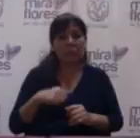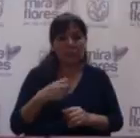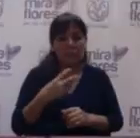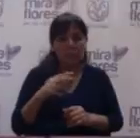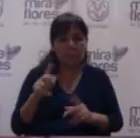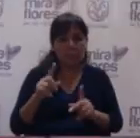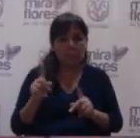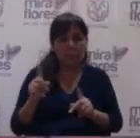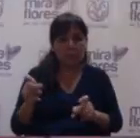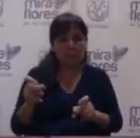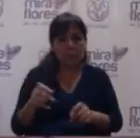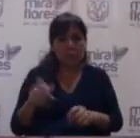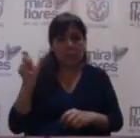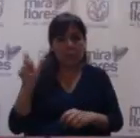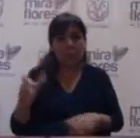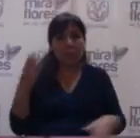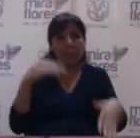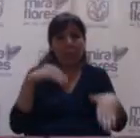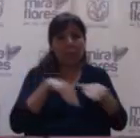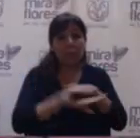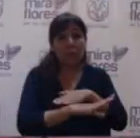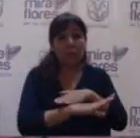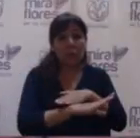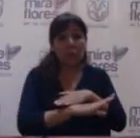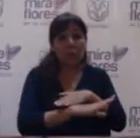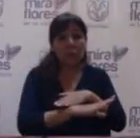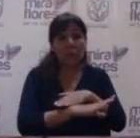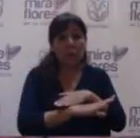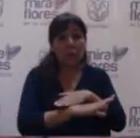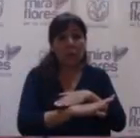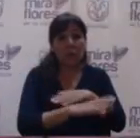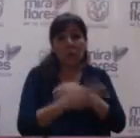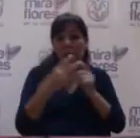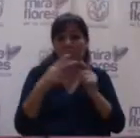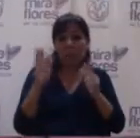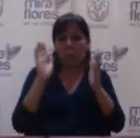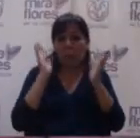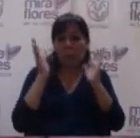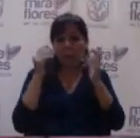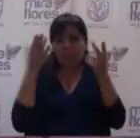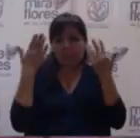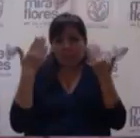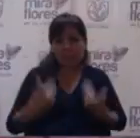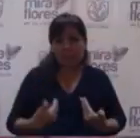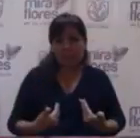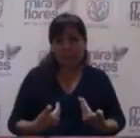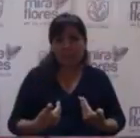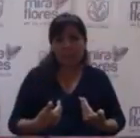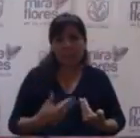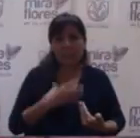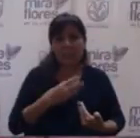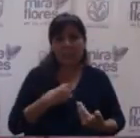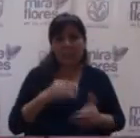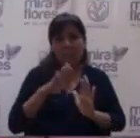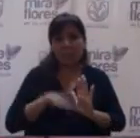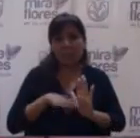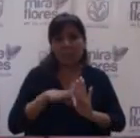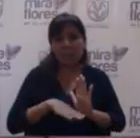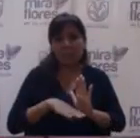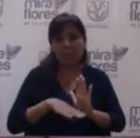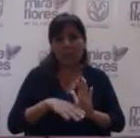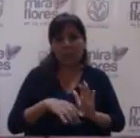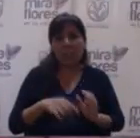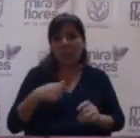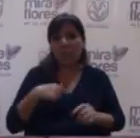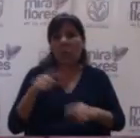la persona que ingresó al local no tenía la apariencia de menor. Hemos pedido la información del menor y no la quieren